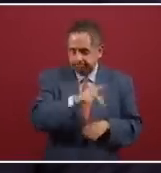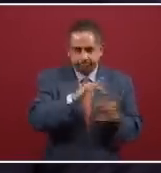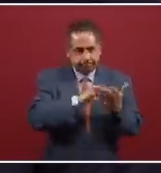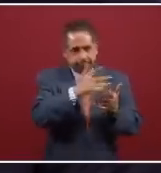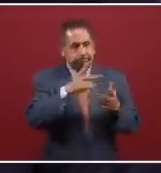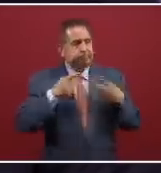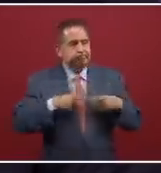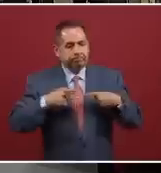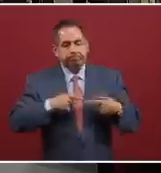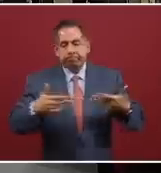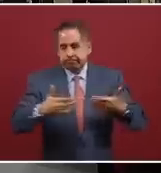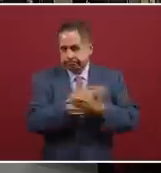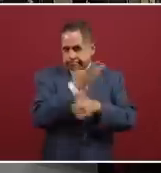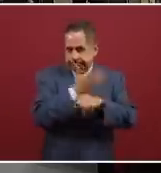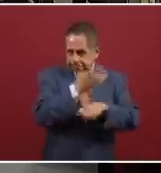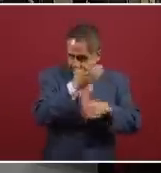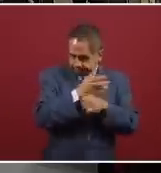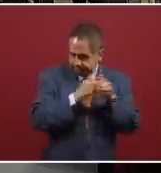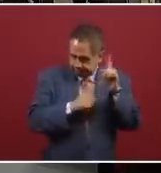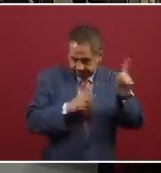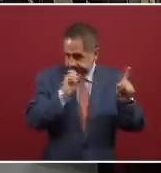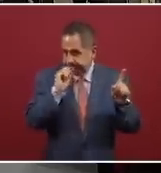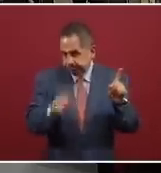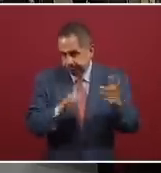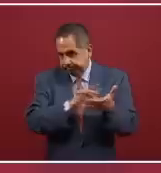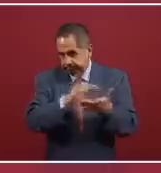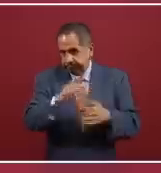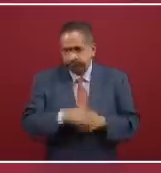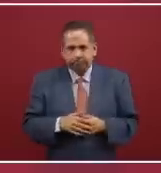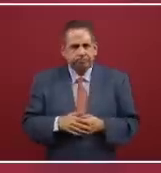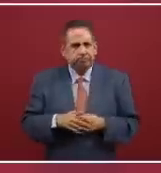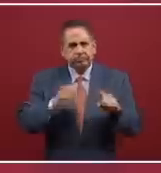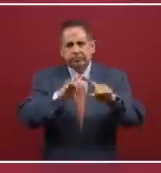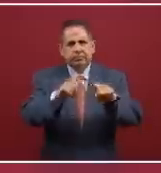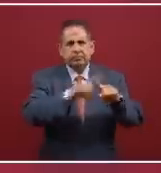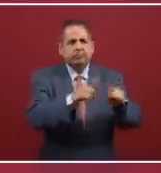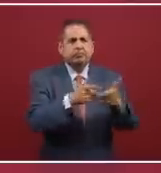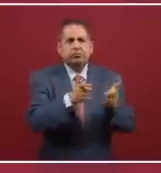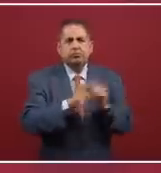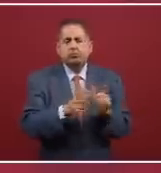mucho al pueblo estadounidense y de todas las expresiones